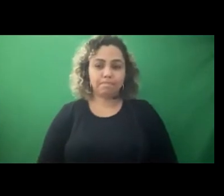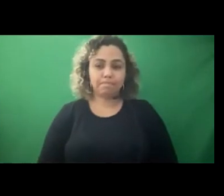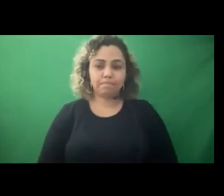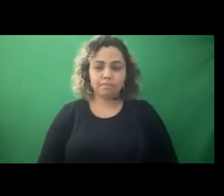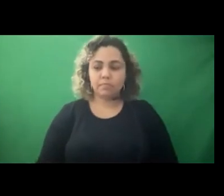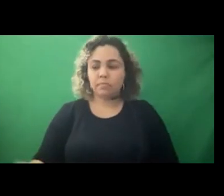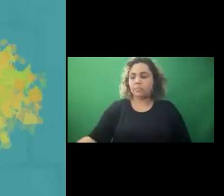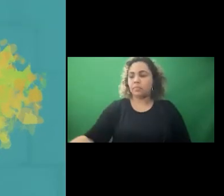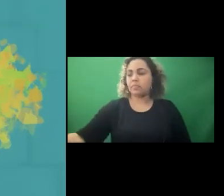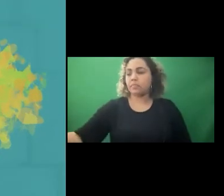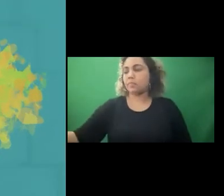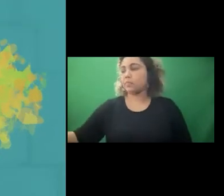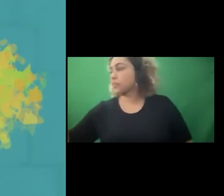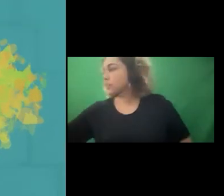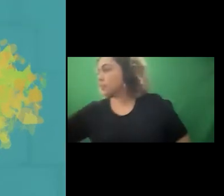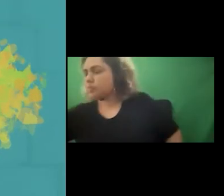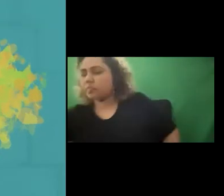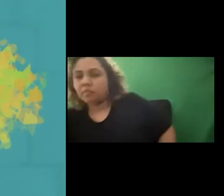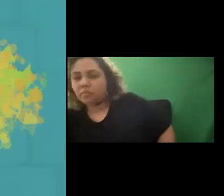a la sección principal